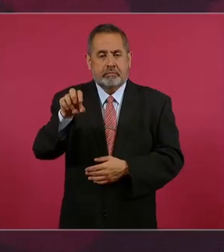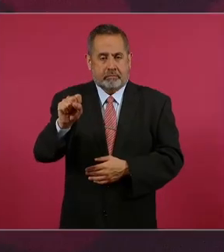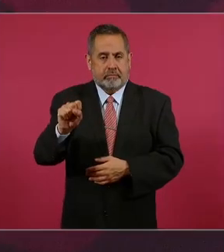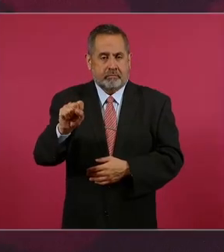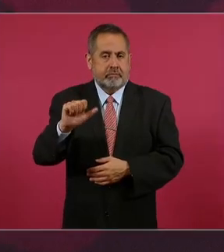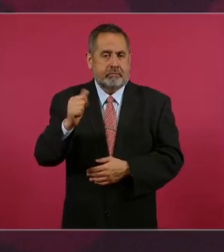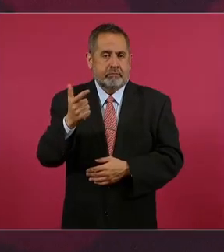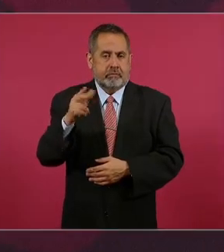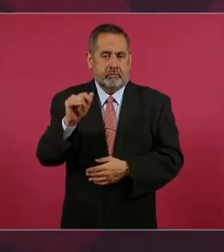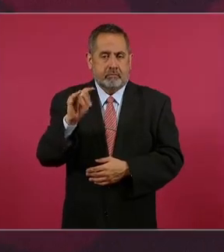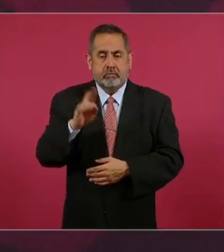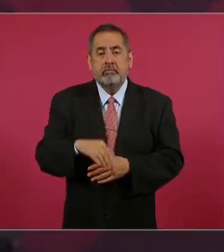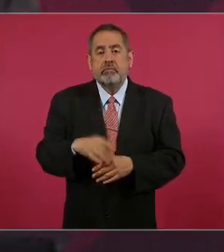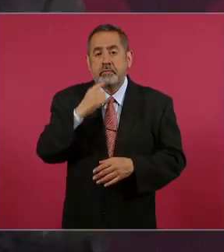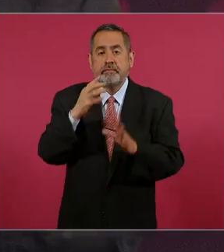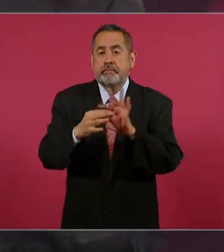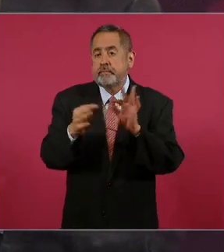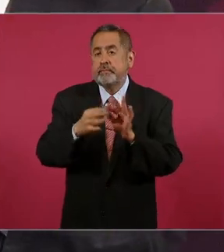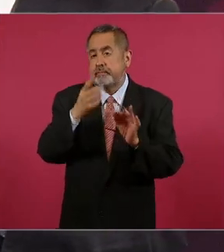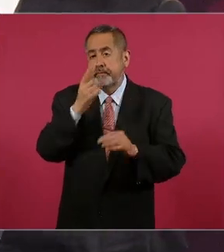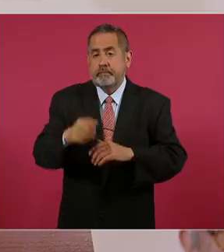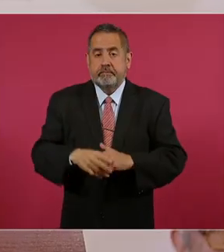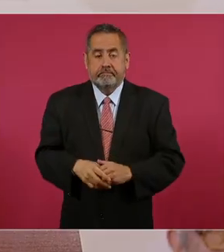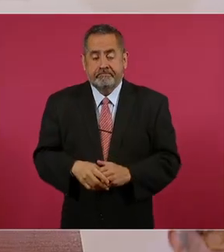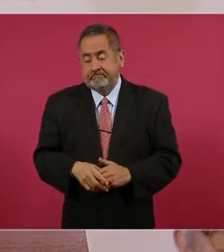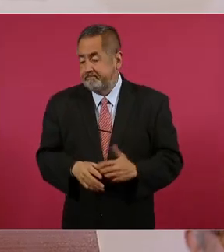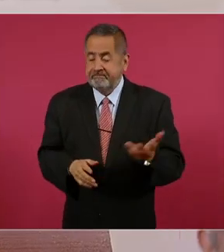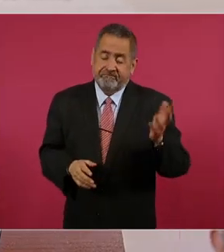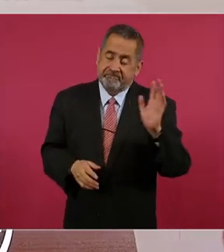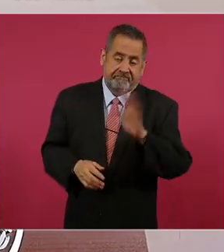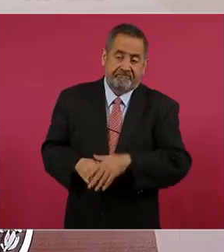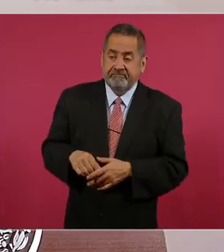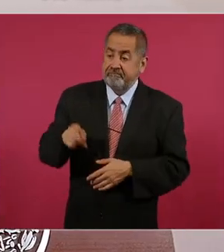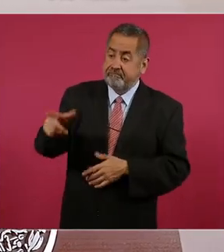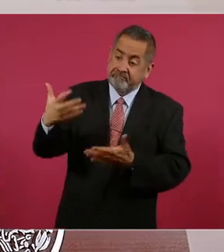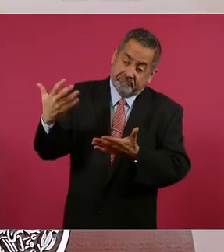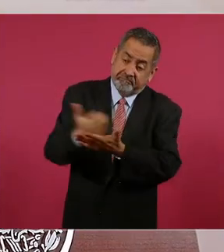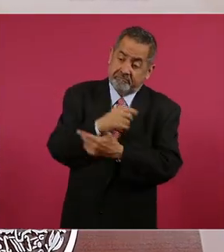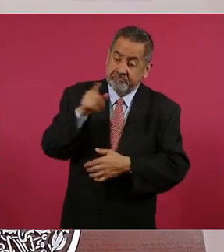que si ganaba Trump